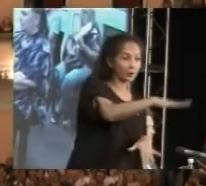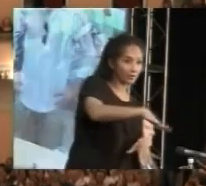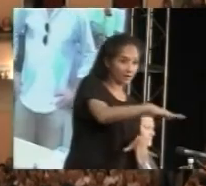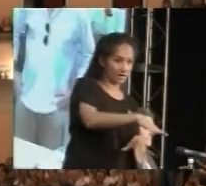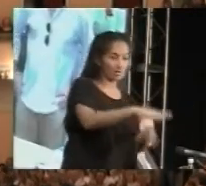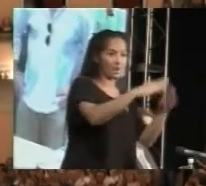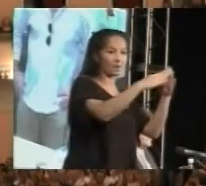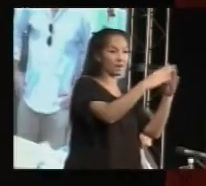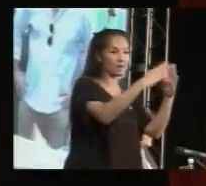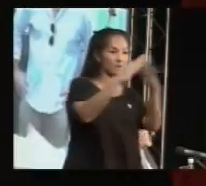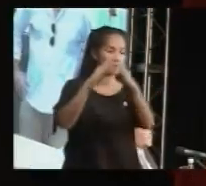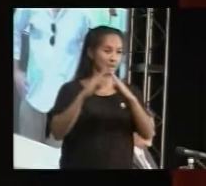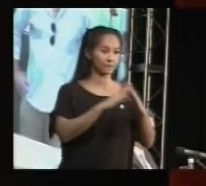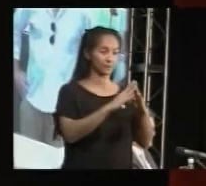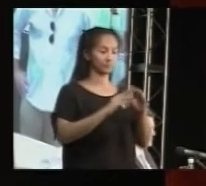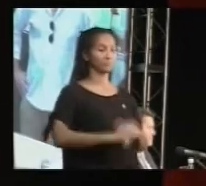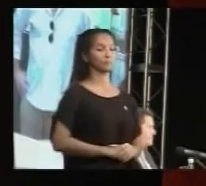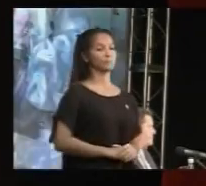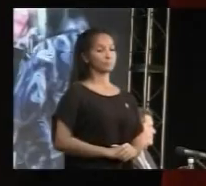casa de los vecinos.